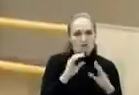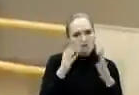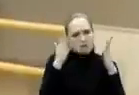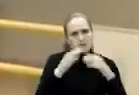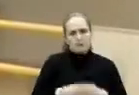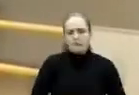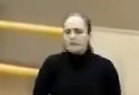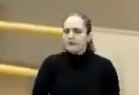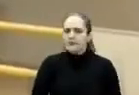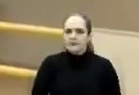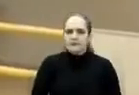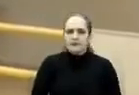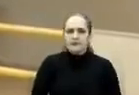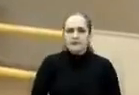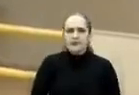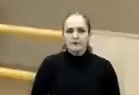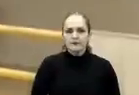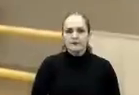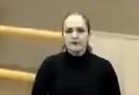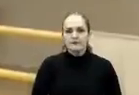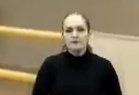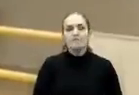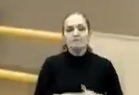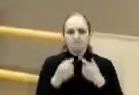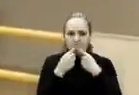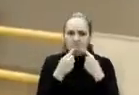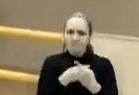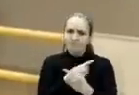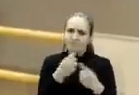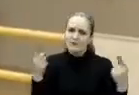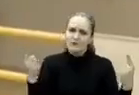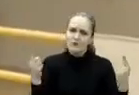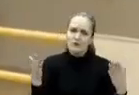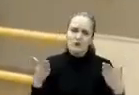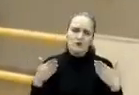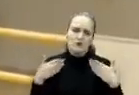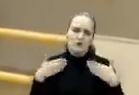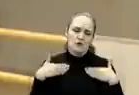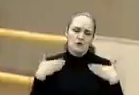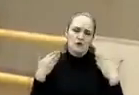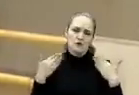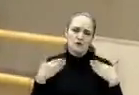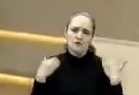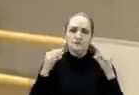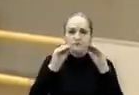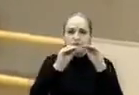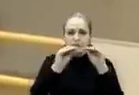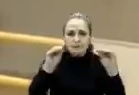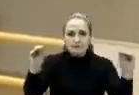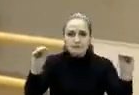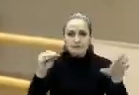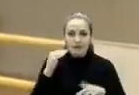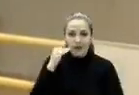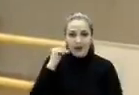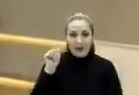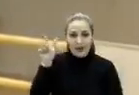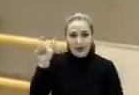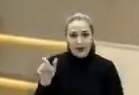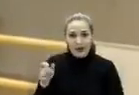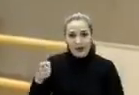Con inmensa alegría doy el anuncio de la liberación de la hermana Gloria Cecilia